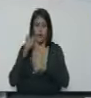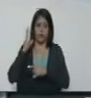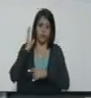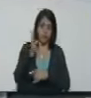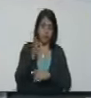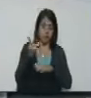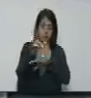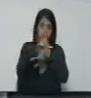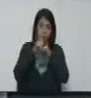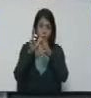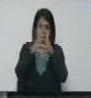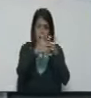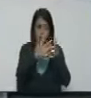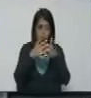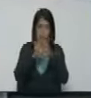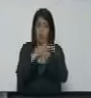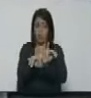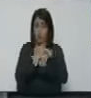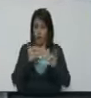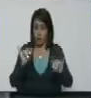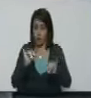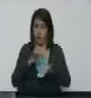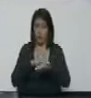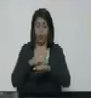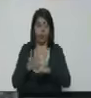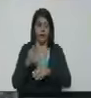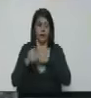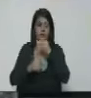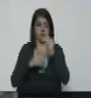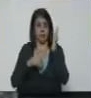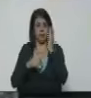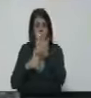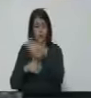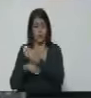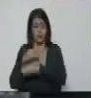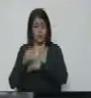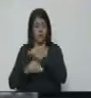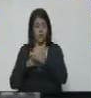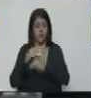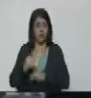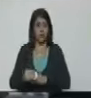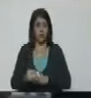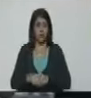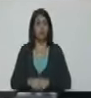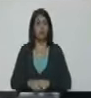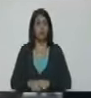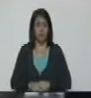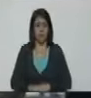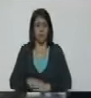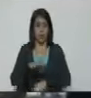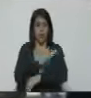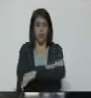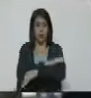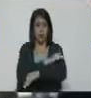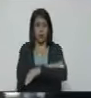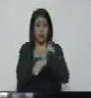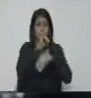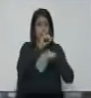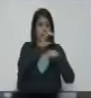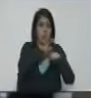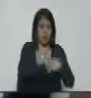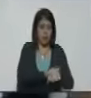condenando al gobierno de Norteamérica por las sanciones, haciéndole caso a una oposición criminal